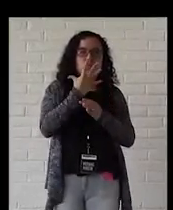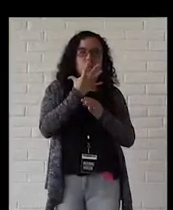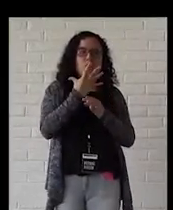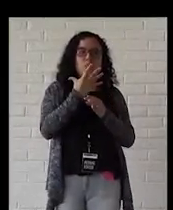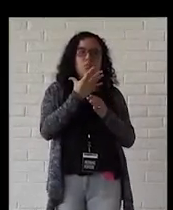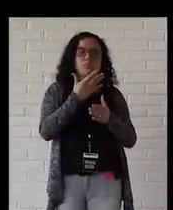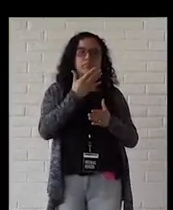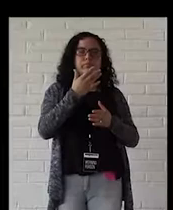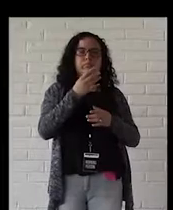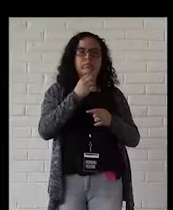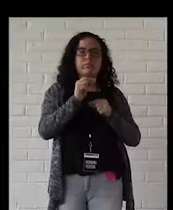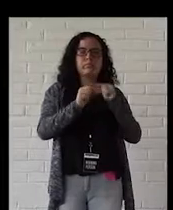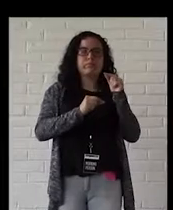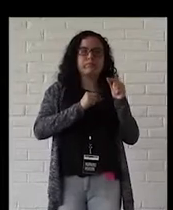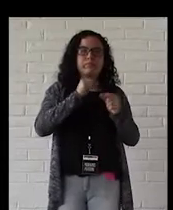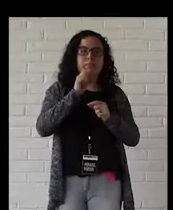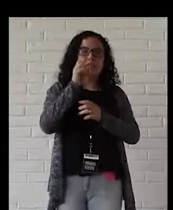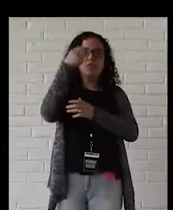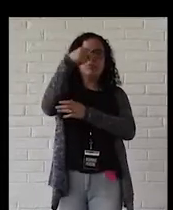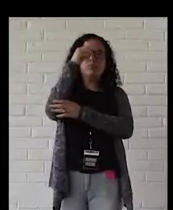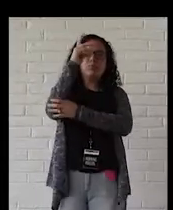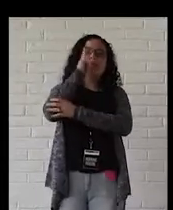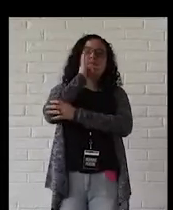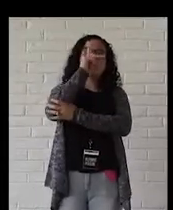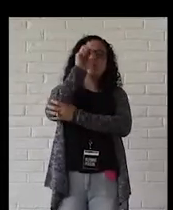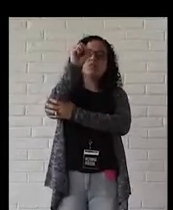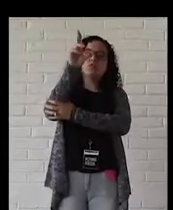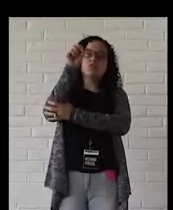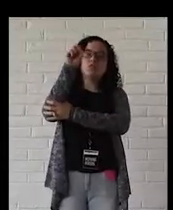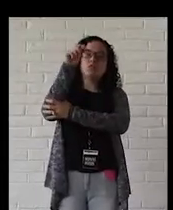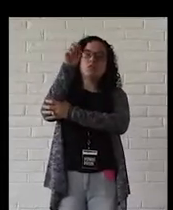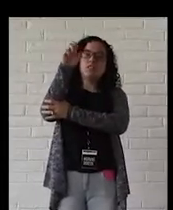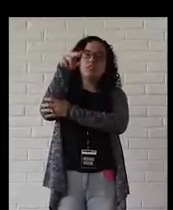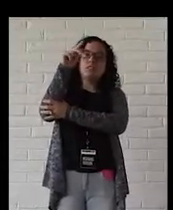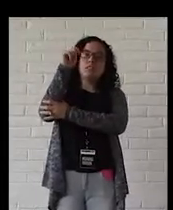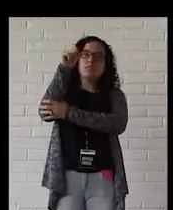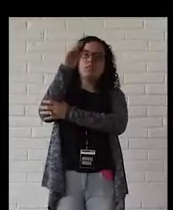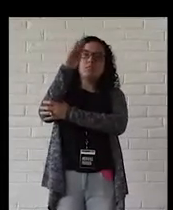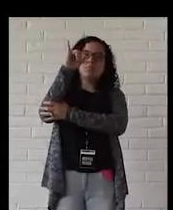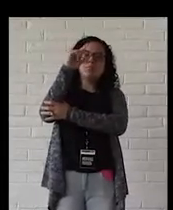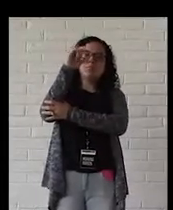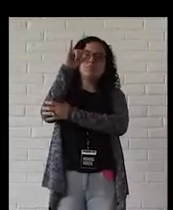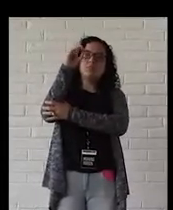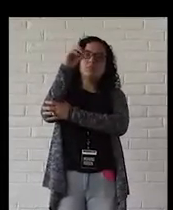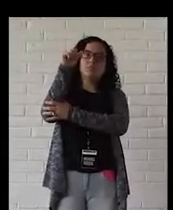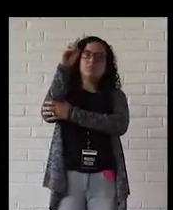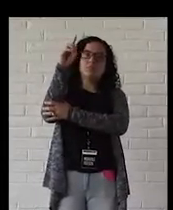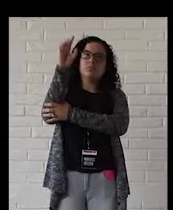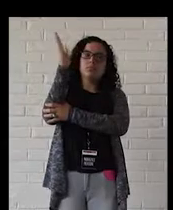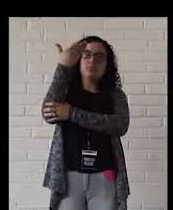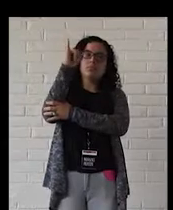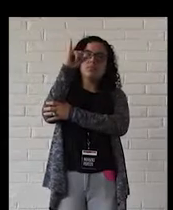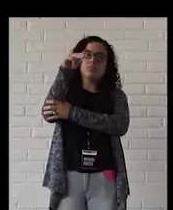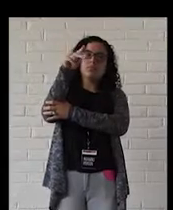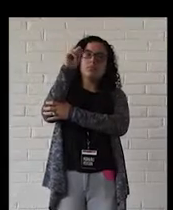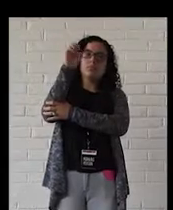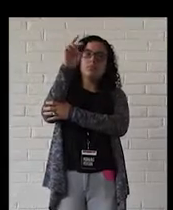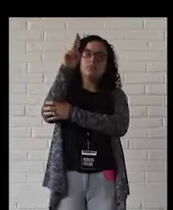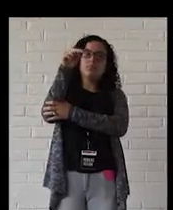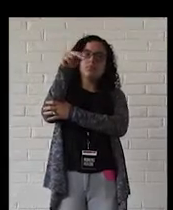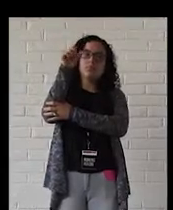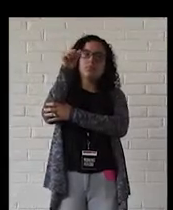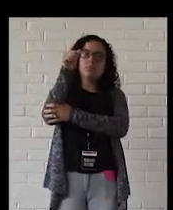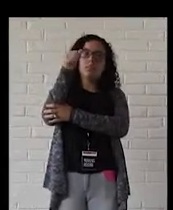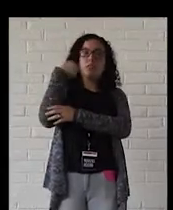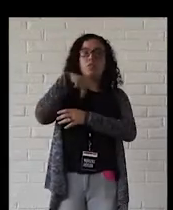Un concepto que yo le llamo la sustentabilidad interna. Yo creo que aquí todo el mundo, en diferentes momentos de nuestra vida, nos